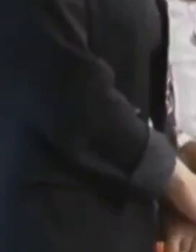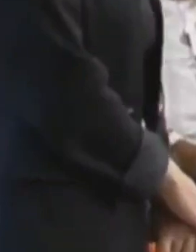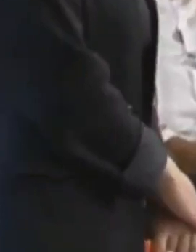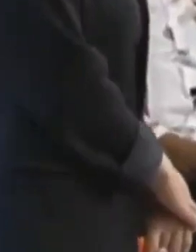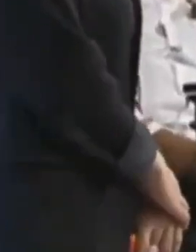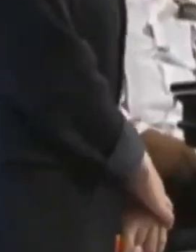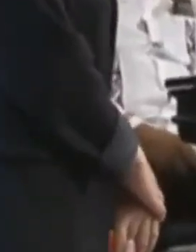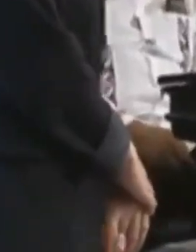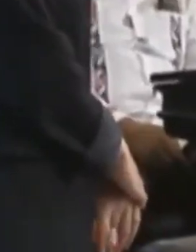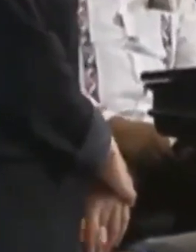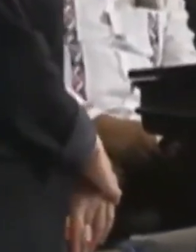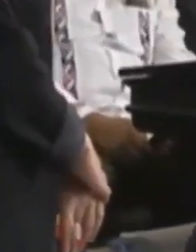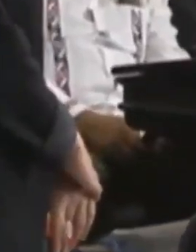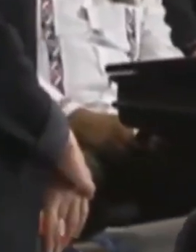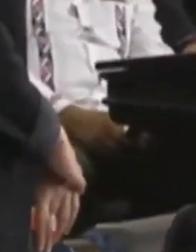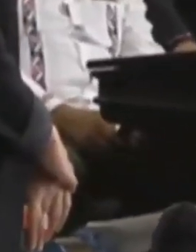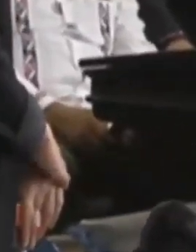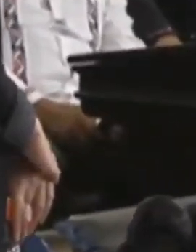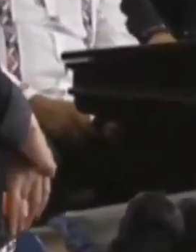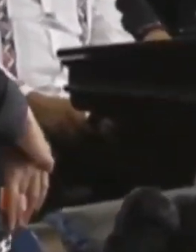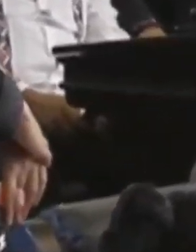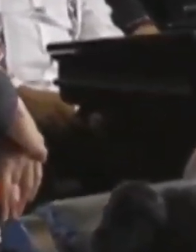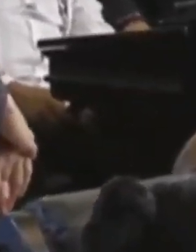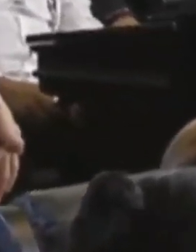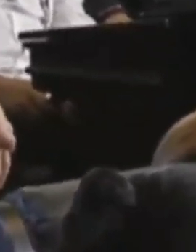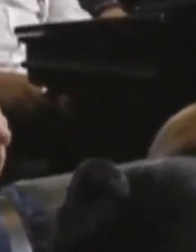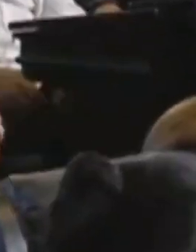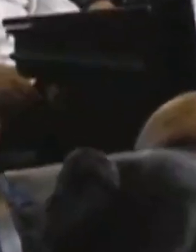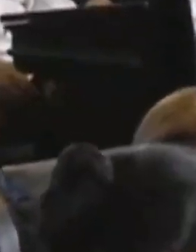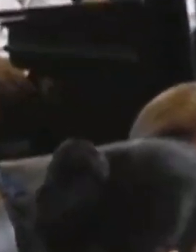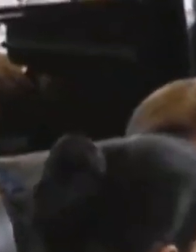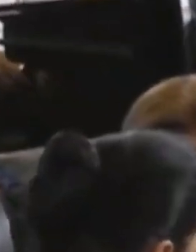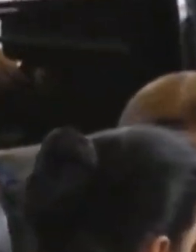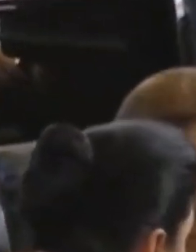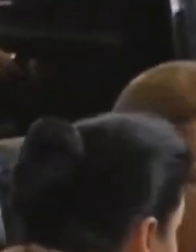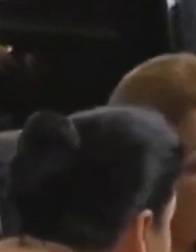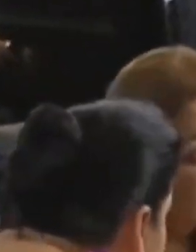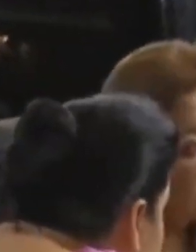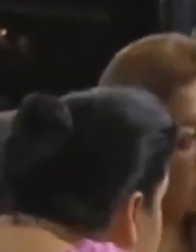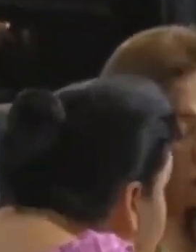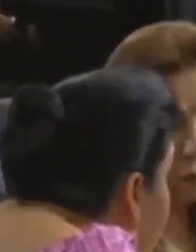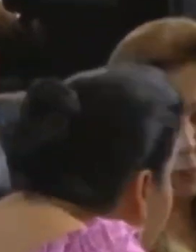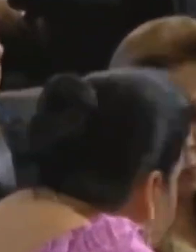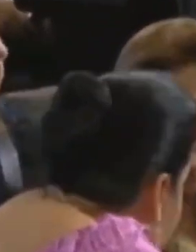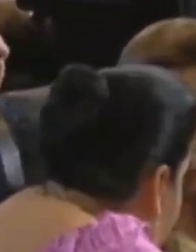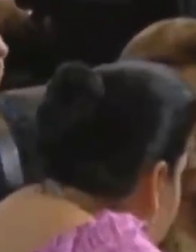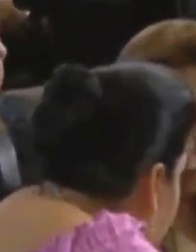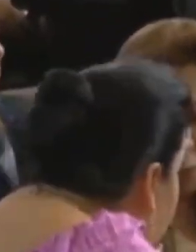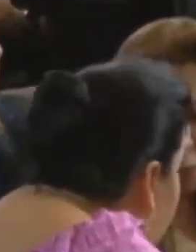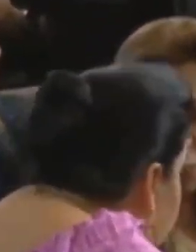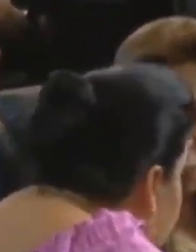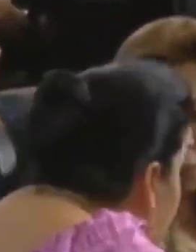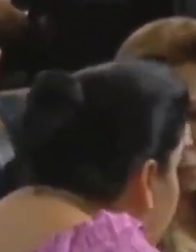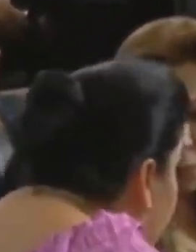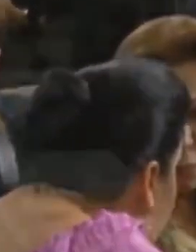tomó posesión el 1 de enero del año de 1910. Y fue tan importante la obra que realizó al frente